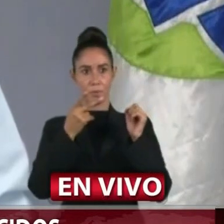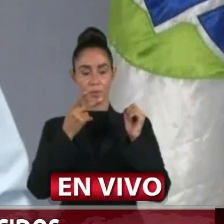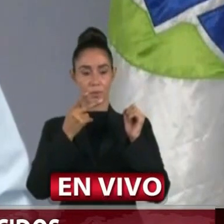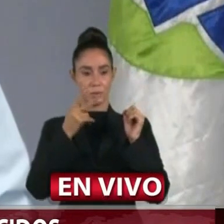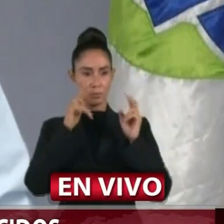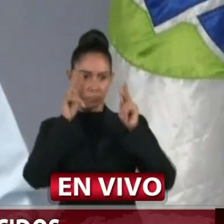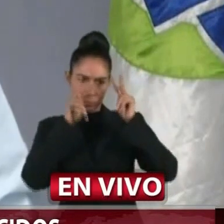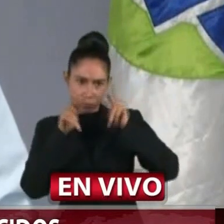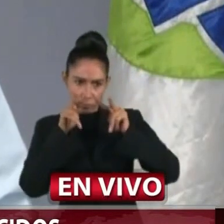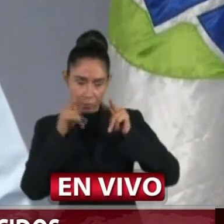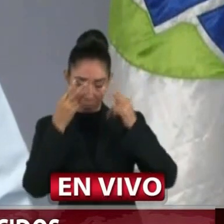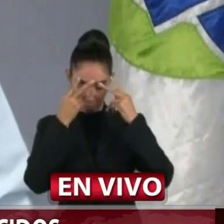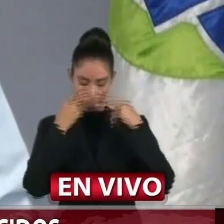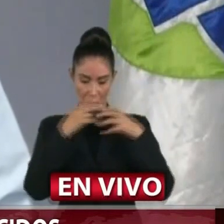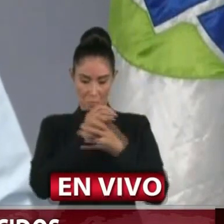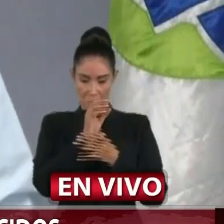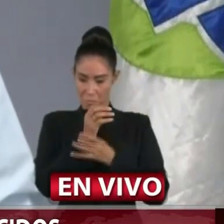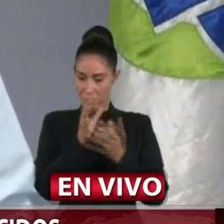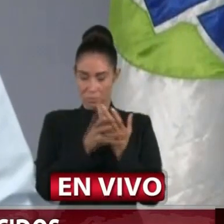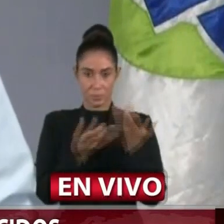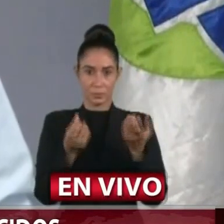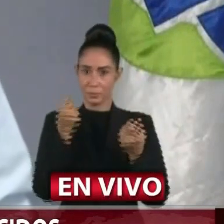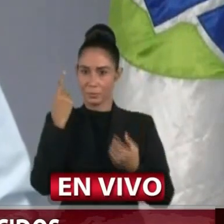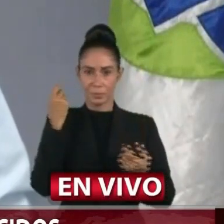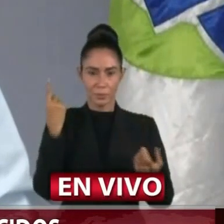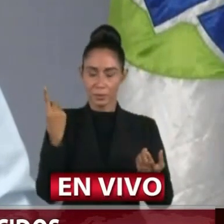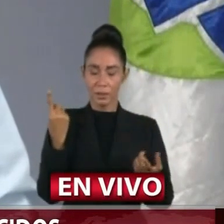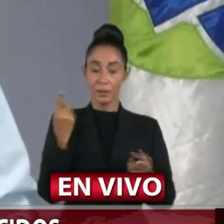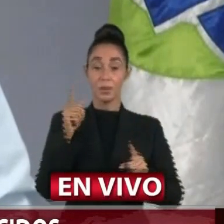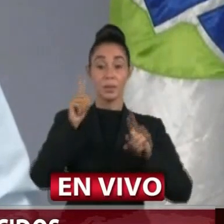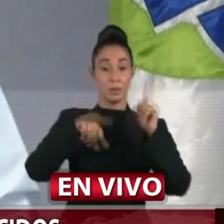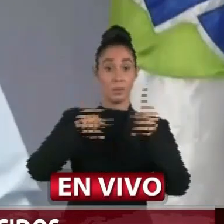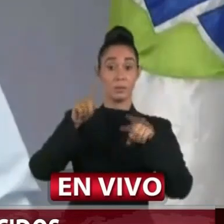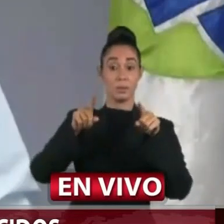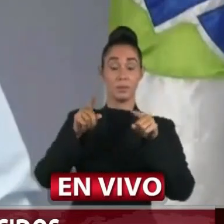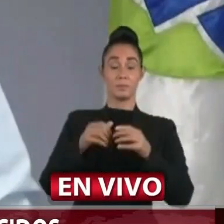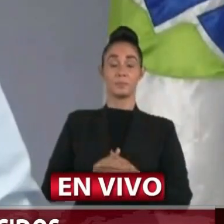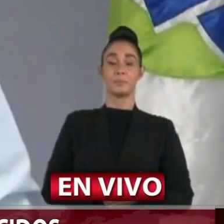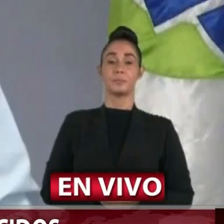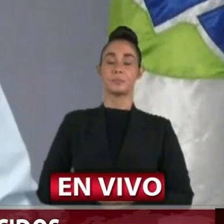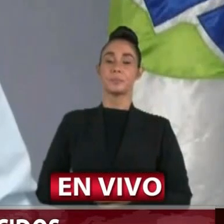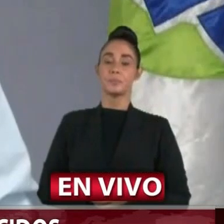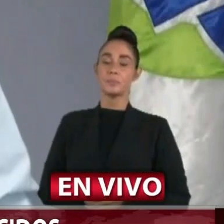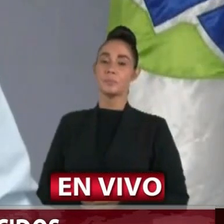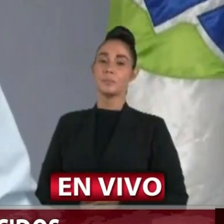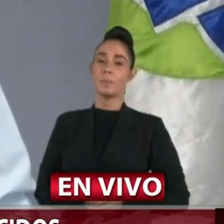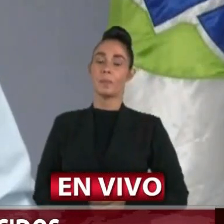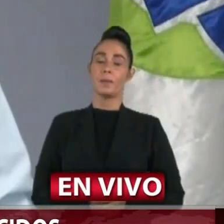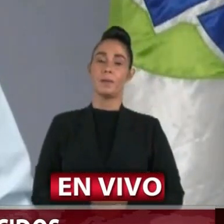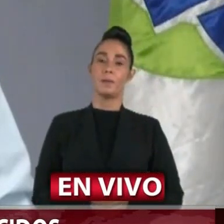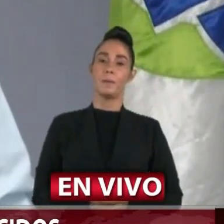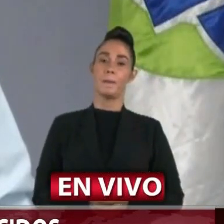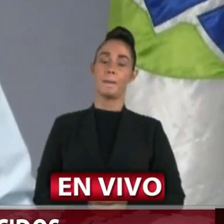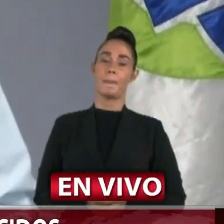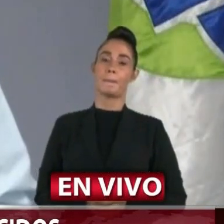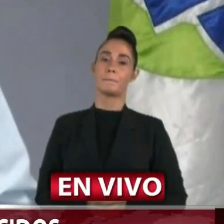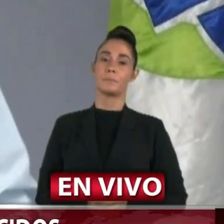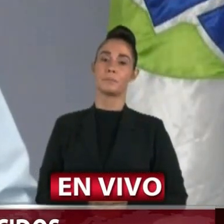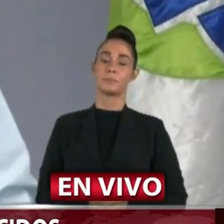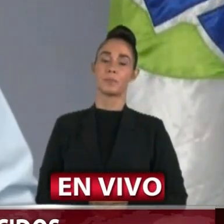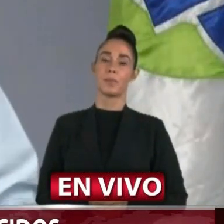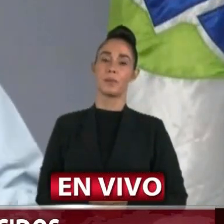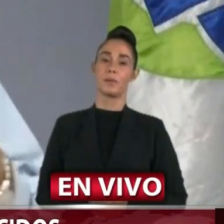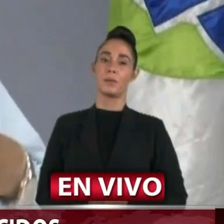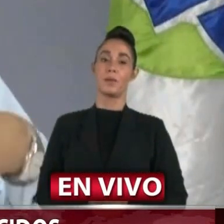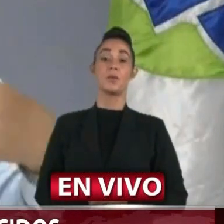protección y que por tanto, si algún hospital, y en esto queremos ser bastante claros en ese sentido,